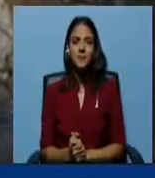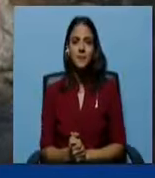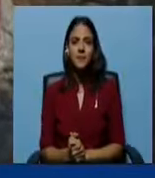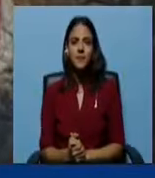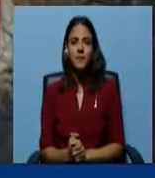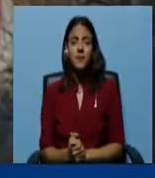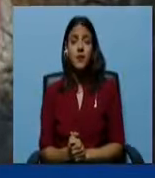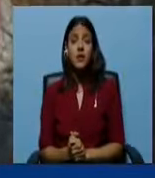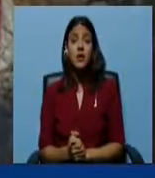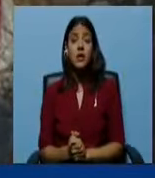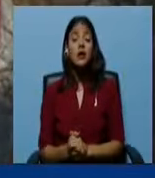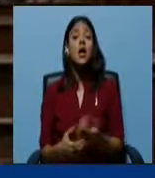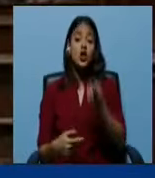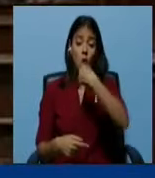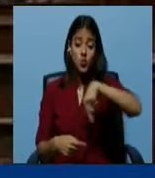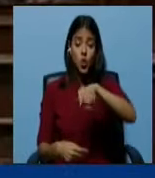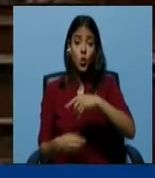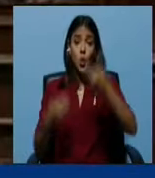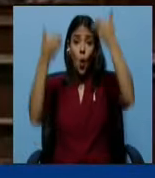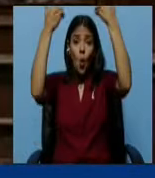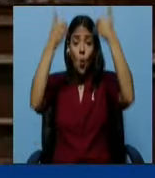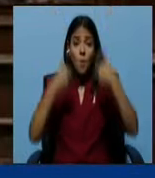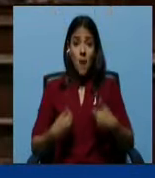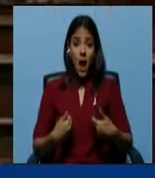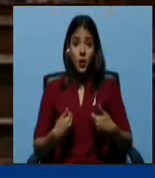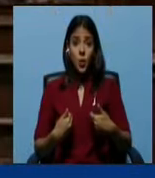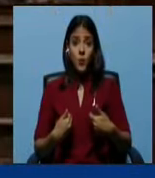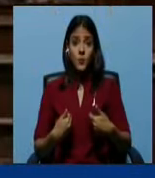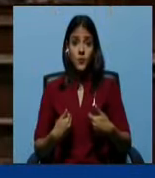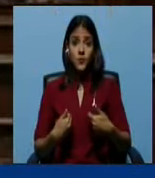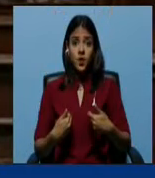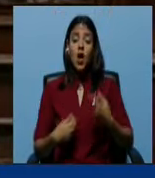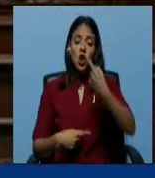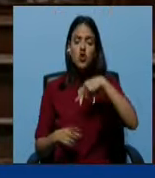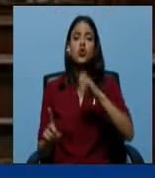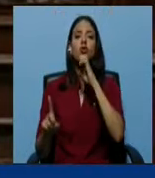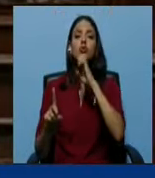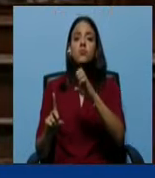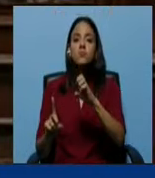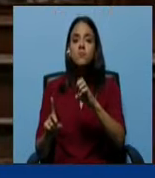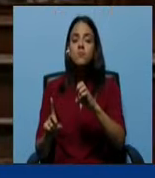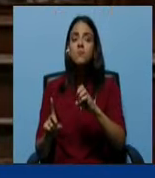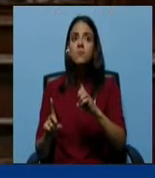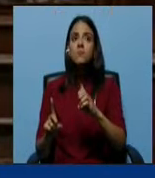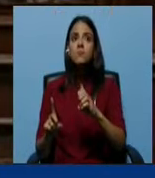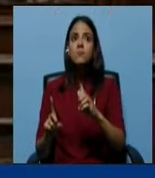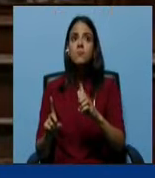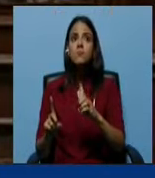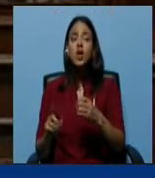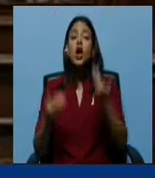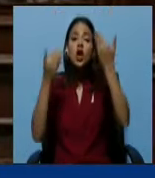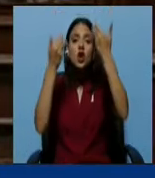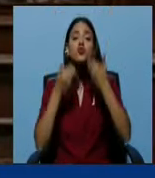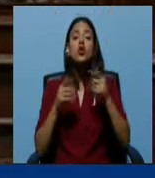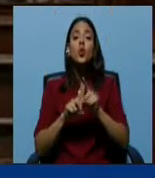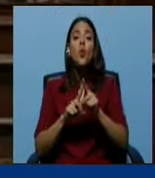El ser es un el ser humano, nosotros somos seres